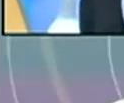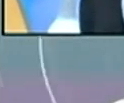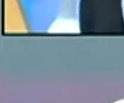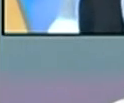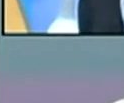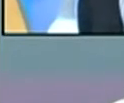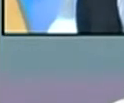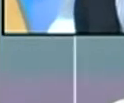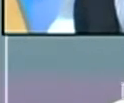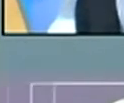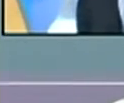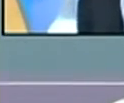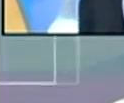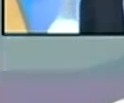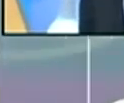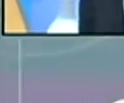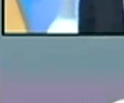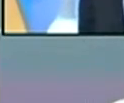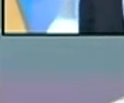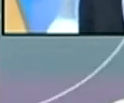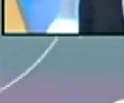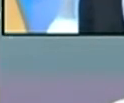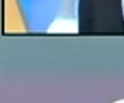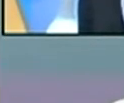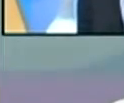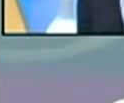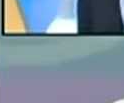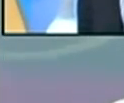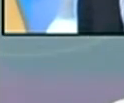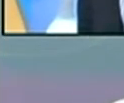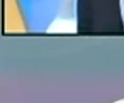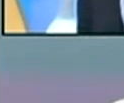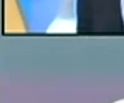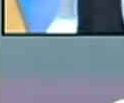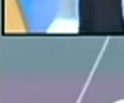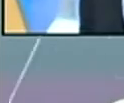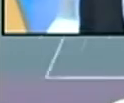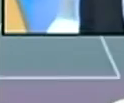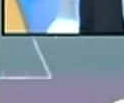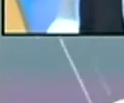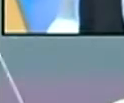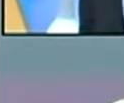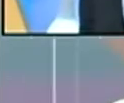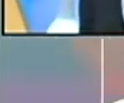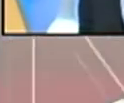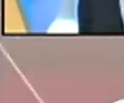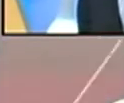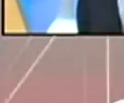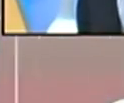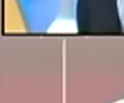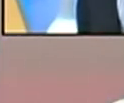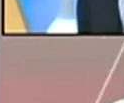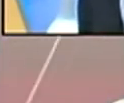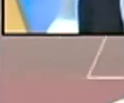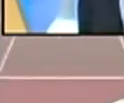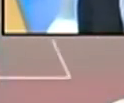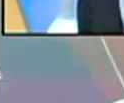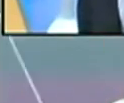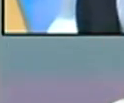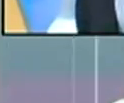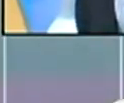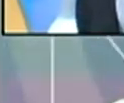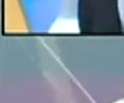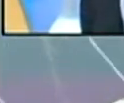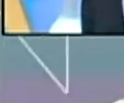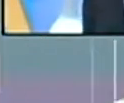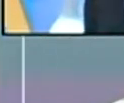aumentos por venir de precios. Recién me llegó ayer la factura de la televisión por cable donde decía, a partir del mes que viene,